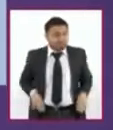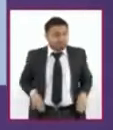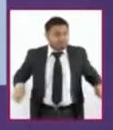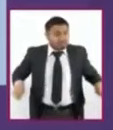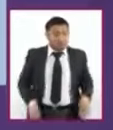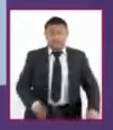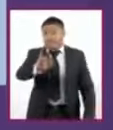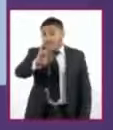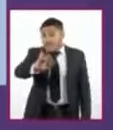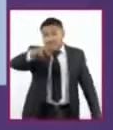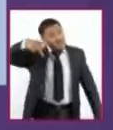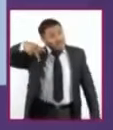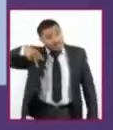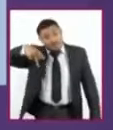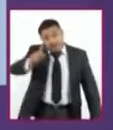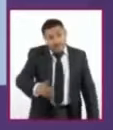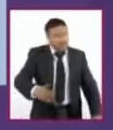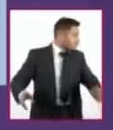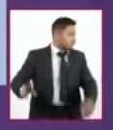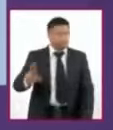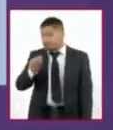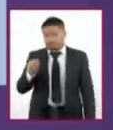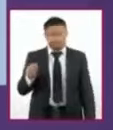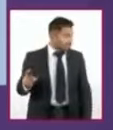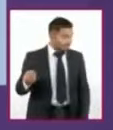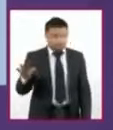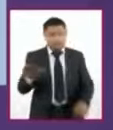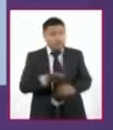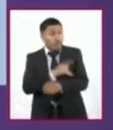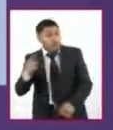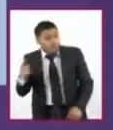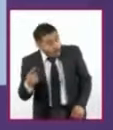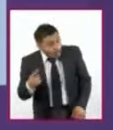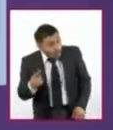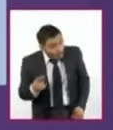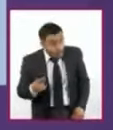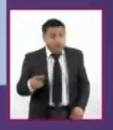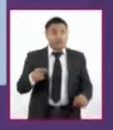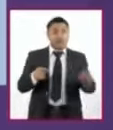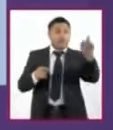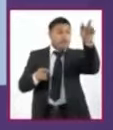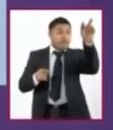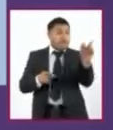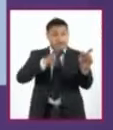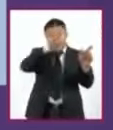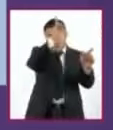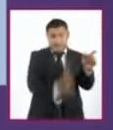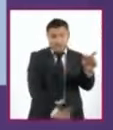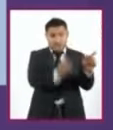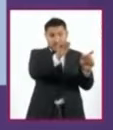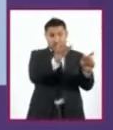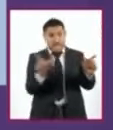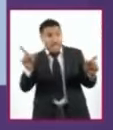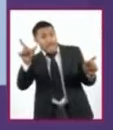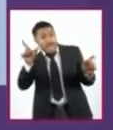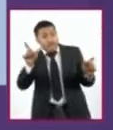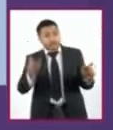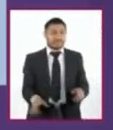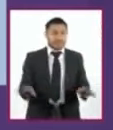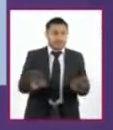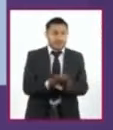simétrica, pero no lo es. Lo que no la hace simétrica es la posición, como si la figura